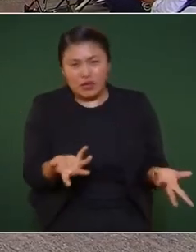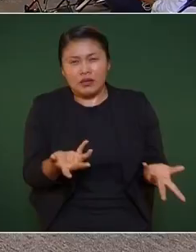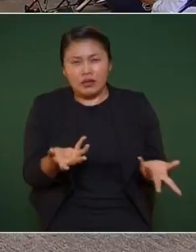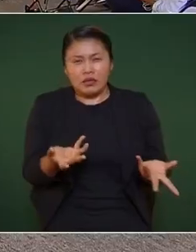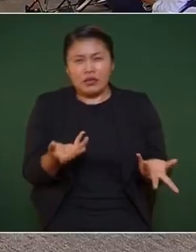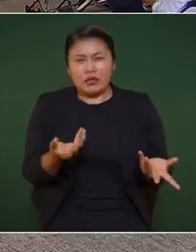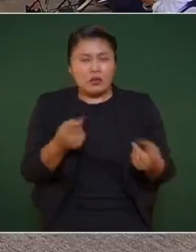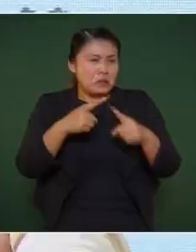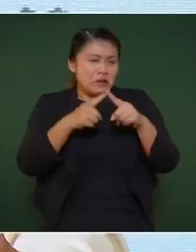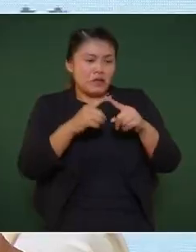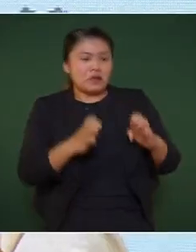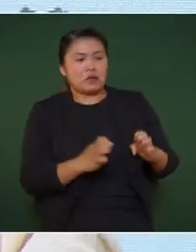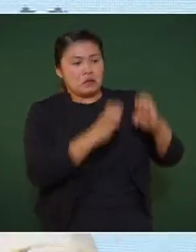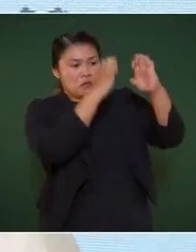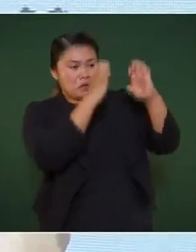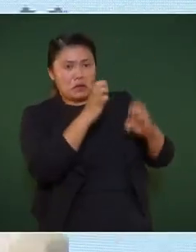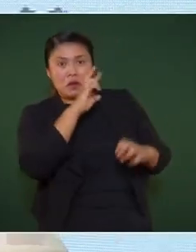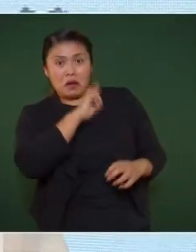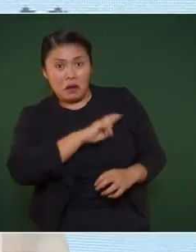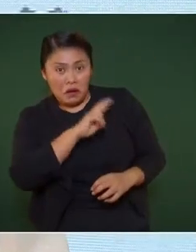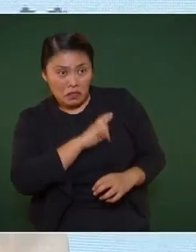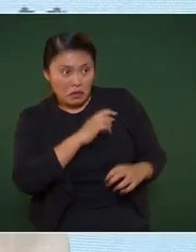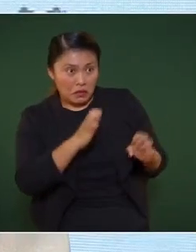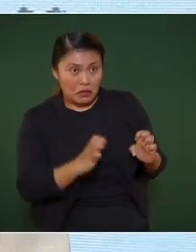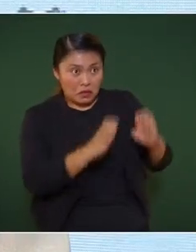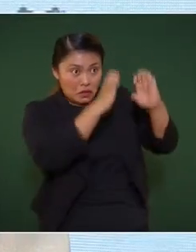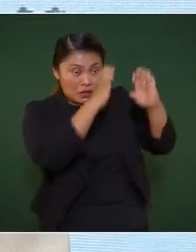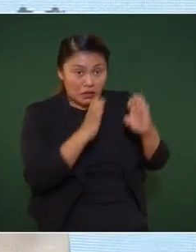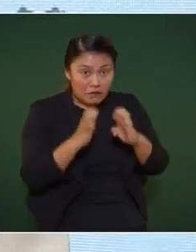edificios en renta,